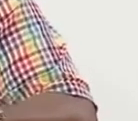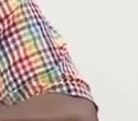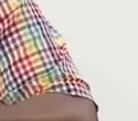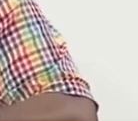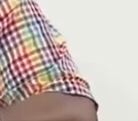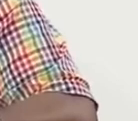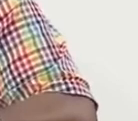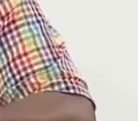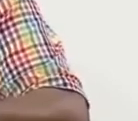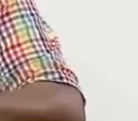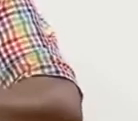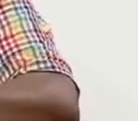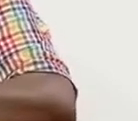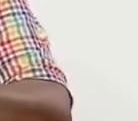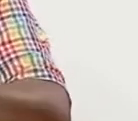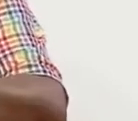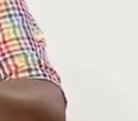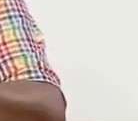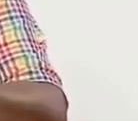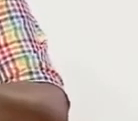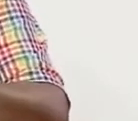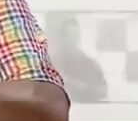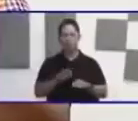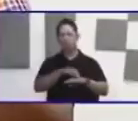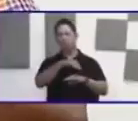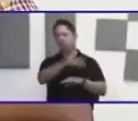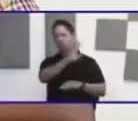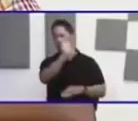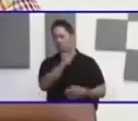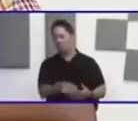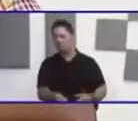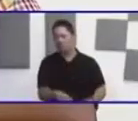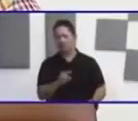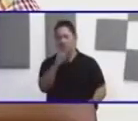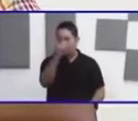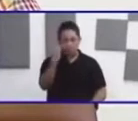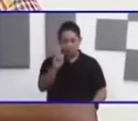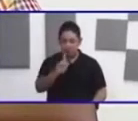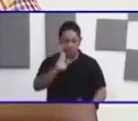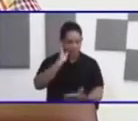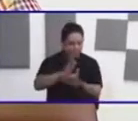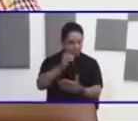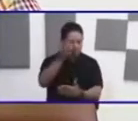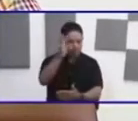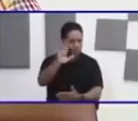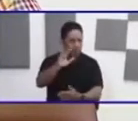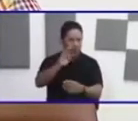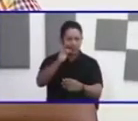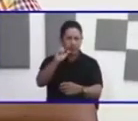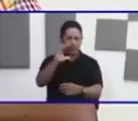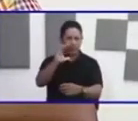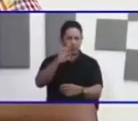nosotros no somos... ajenos como funcionarios de que nos pueda suceder algo y necesitemos los servicios de